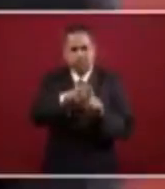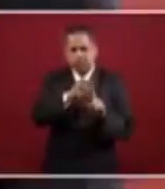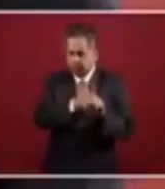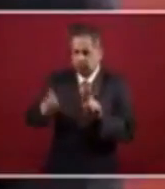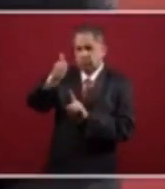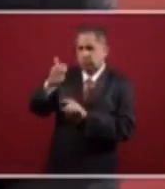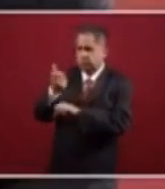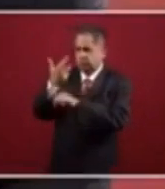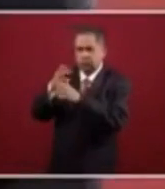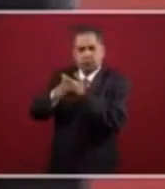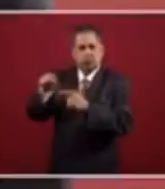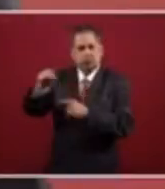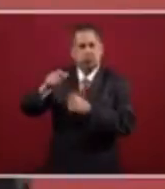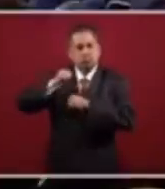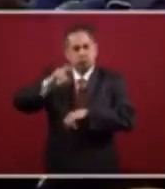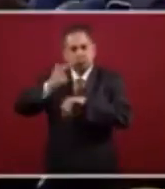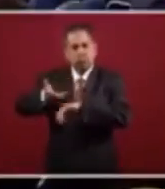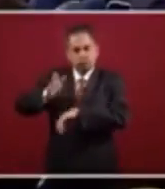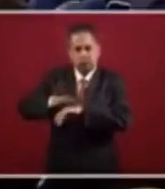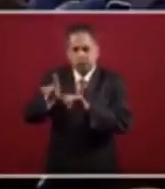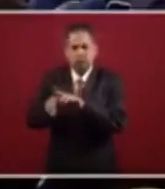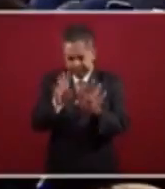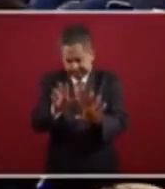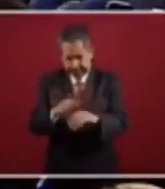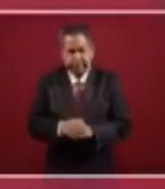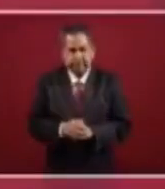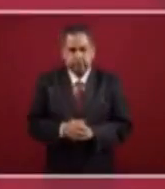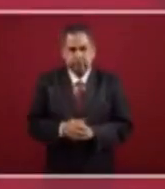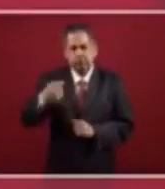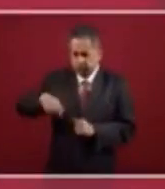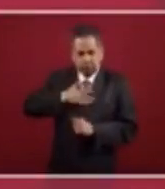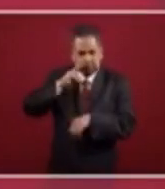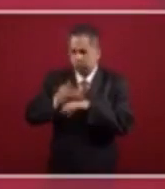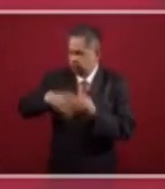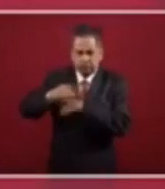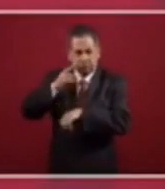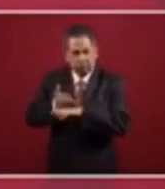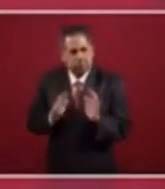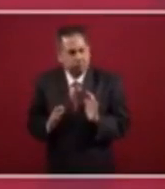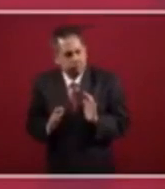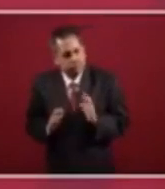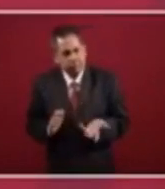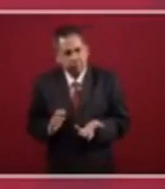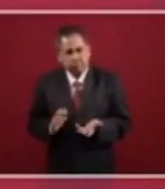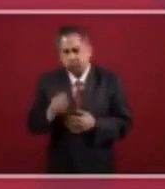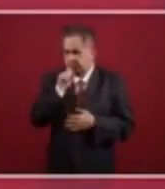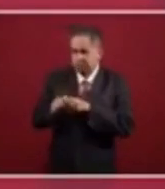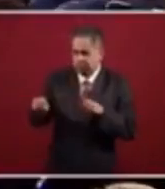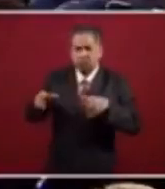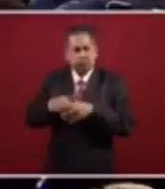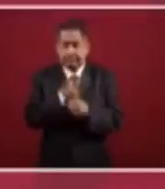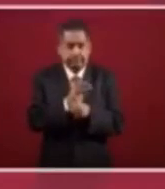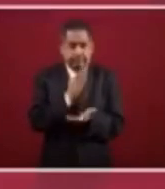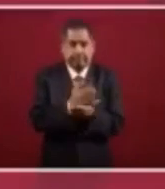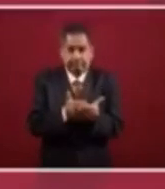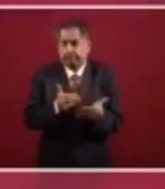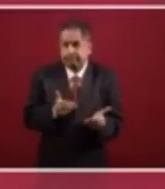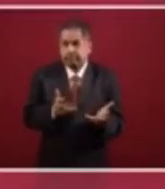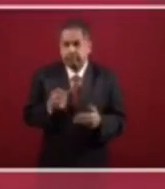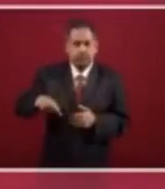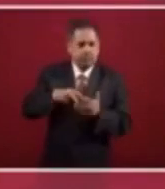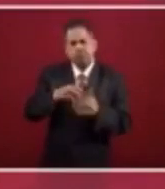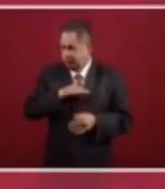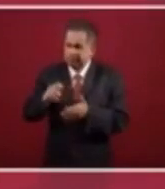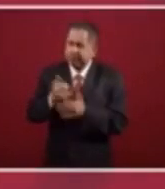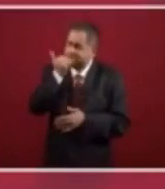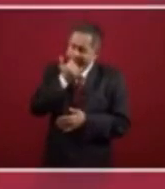ustedes, secretarios, los que asuman la responsabilidad de lo que pasó en Culiacán? Asumimos la responsabilidad todos. O sea, los miembros del gabinete y el presidente, ¿sí? Somos